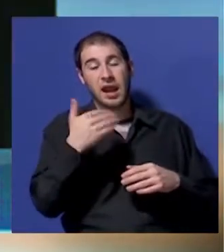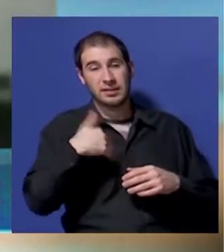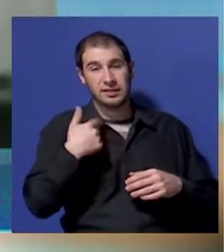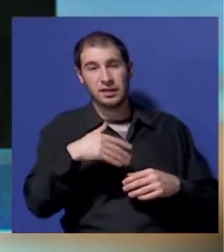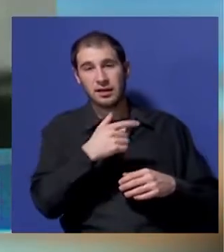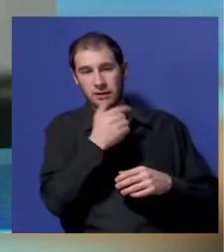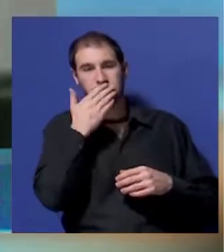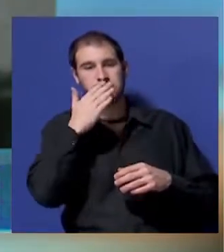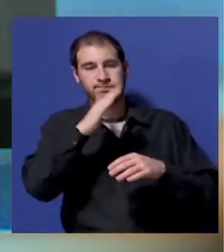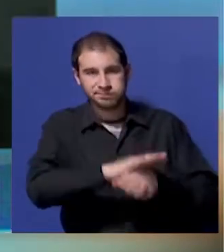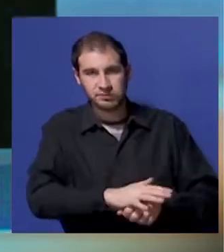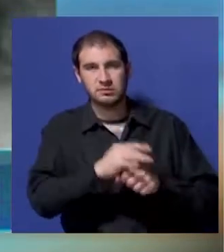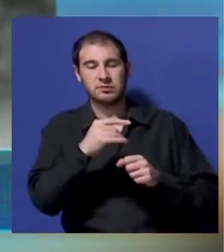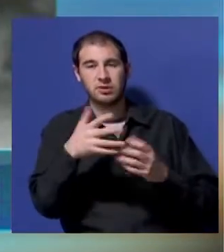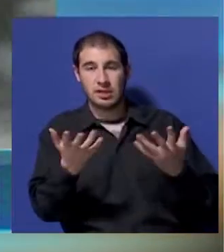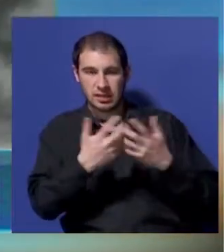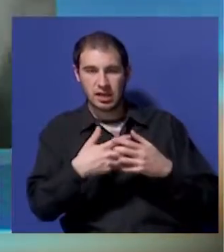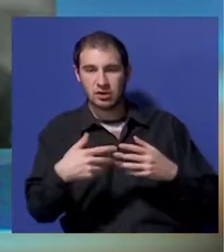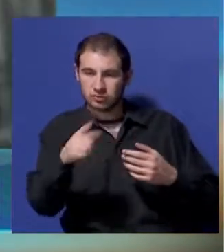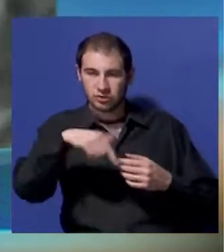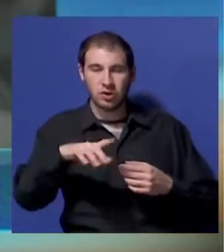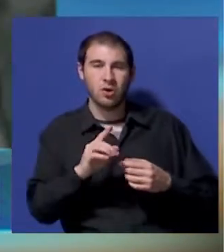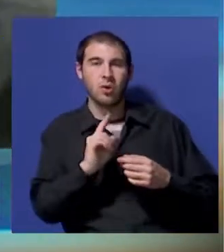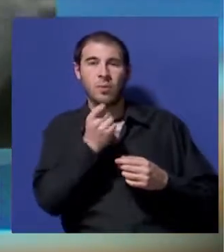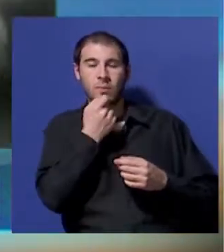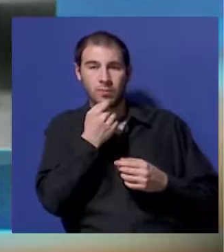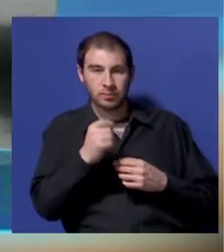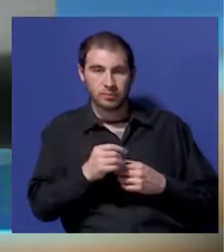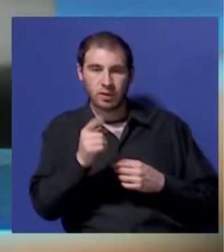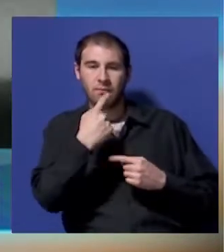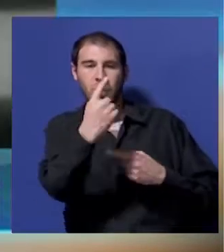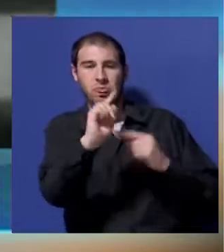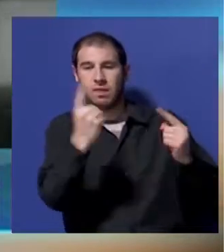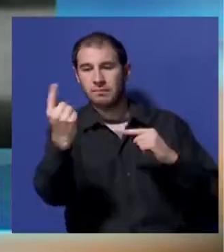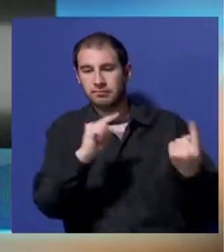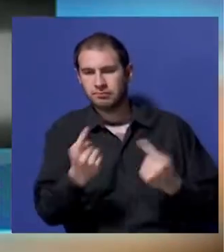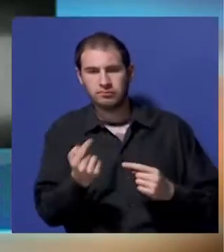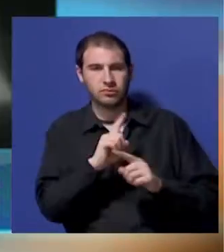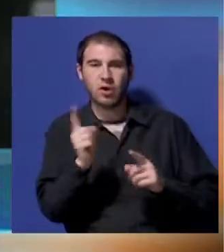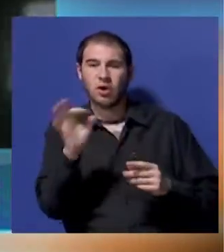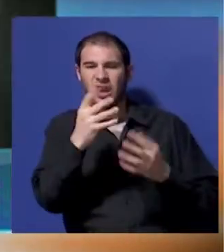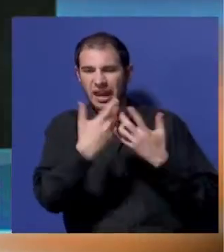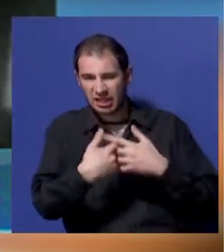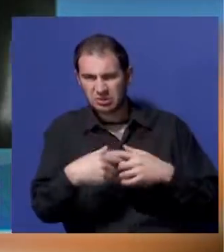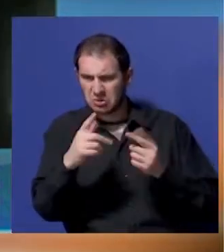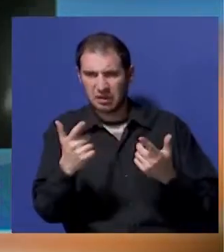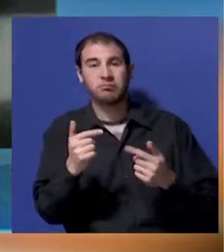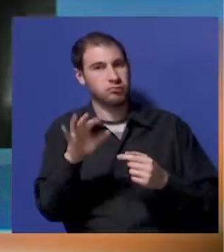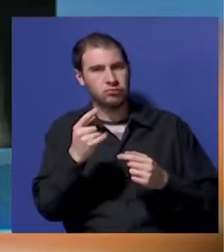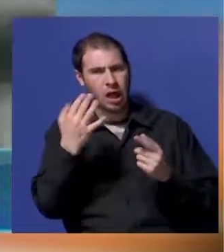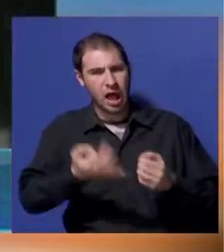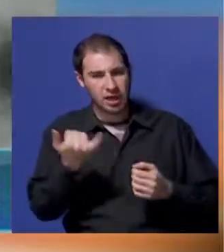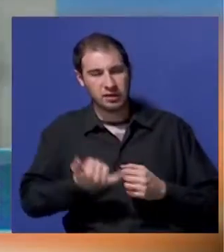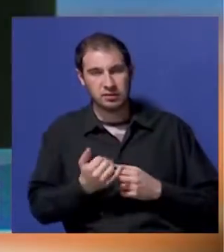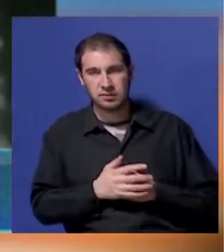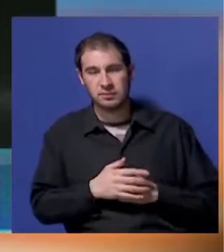algo que estuvo integrado, no fueron situaciones dispersas, digamos, o que no tenían conexión. Y por eso,